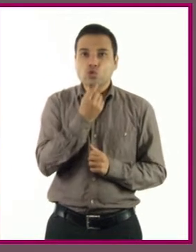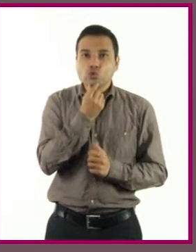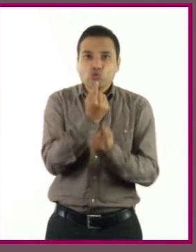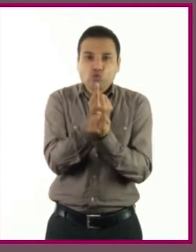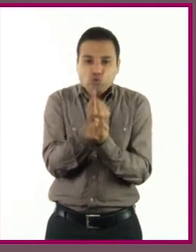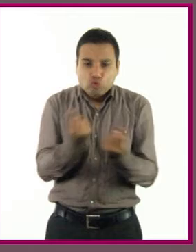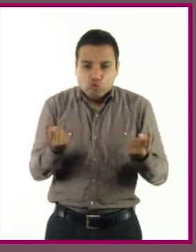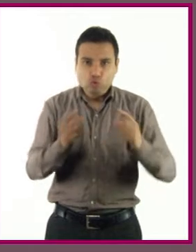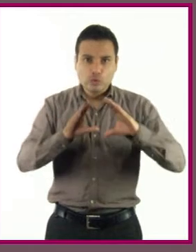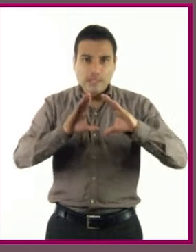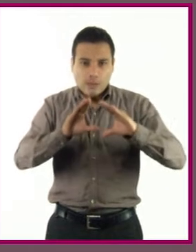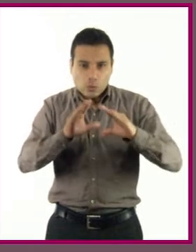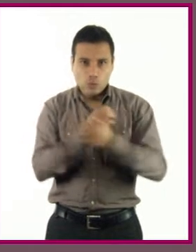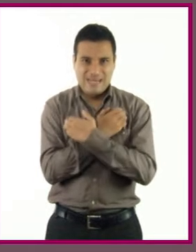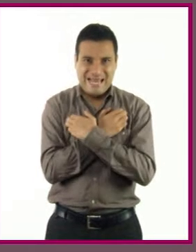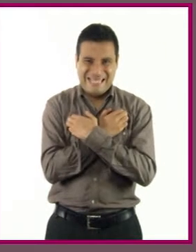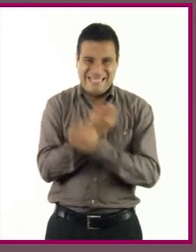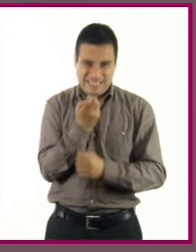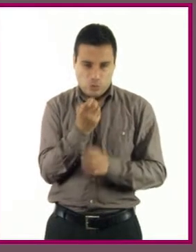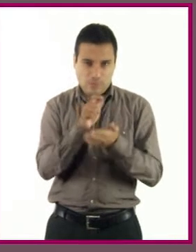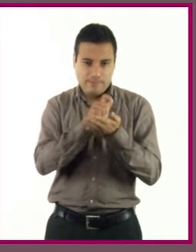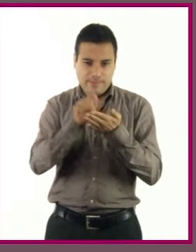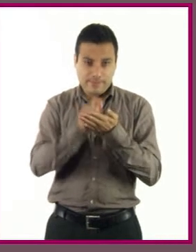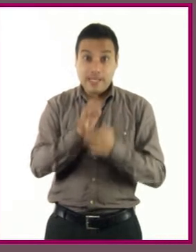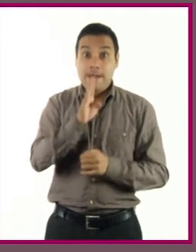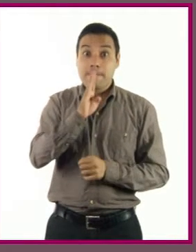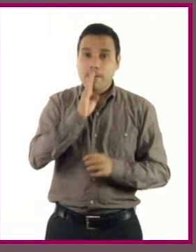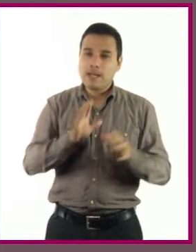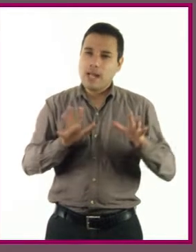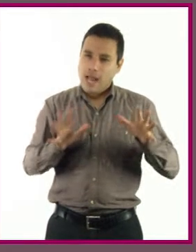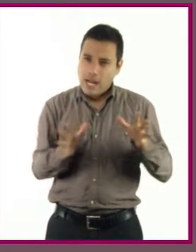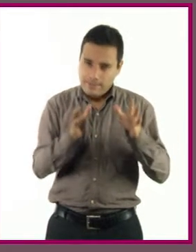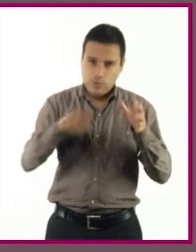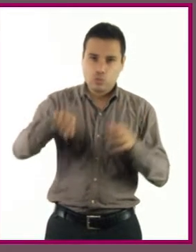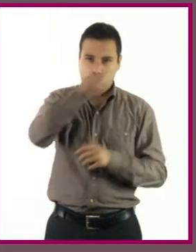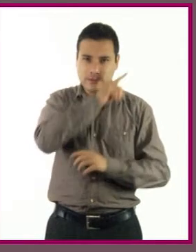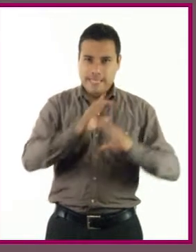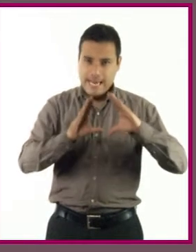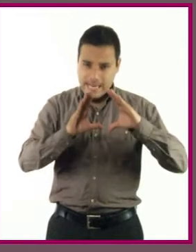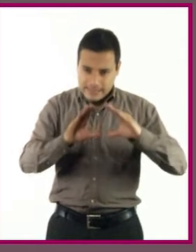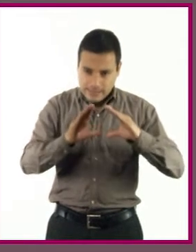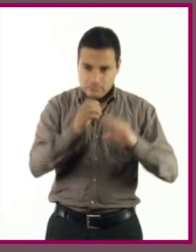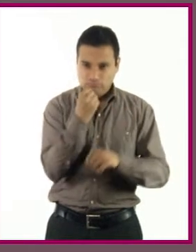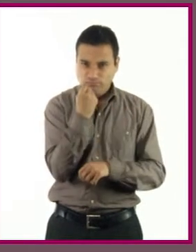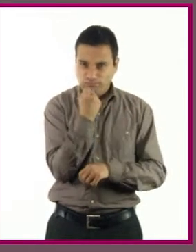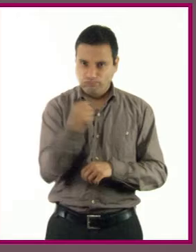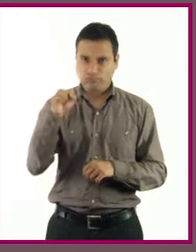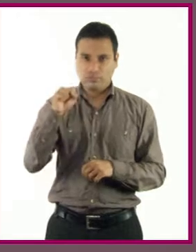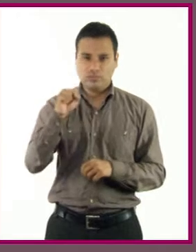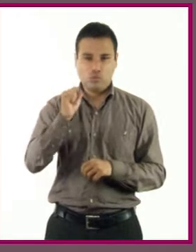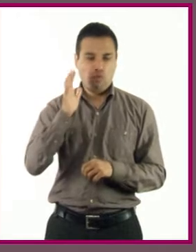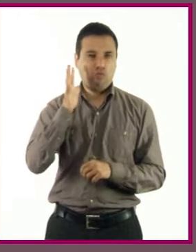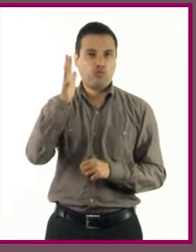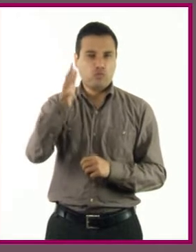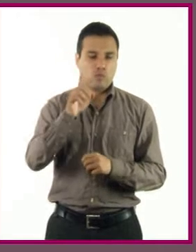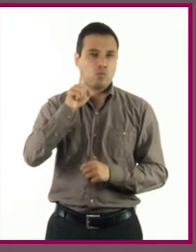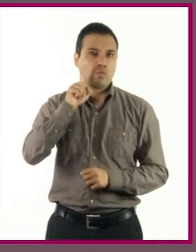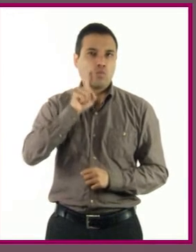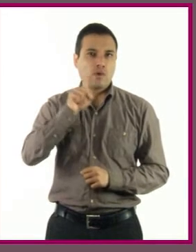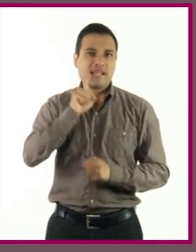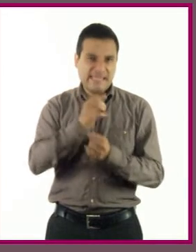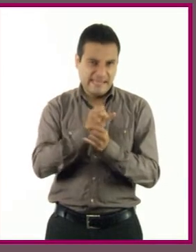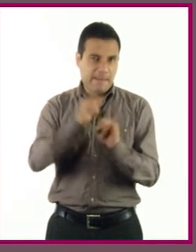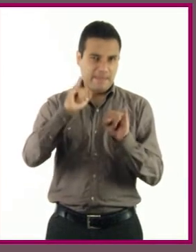eran educadas y animaba a las madres a enseñarles habilidades que pudieran significar su independencia